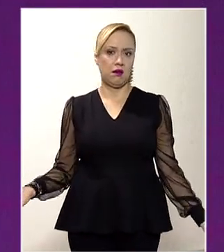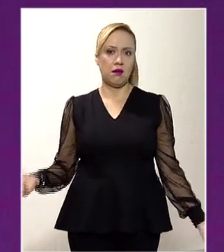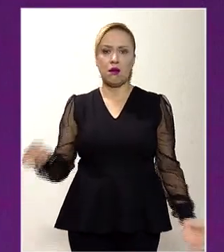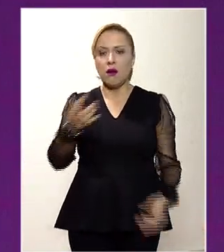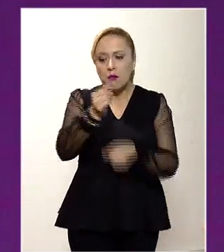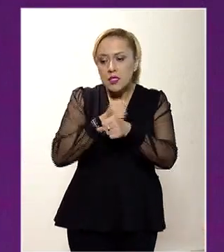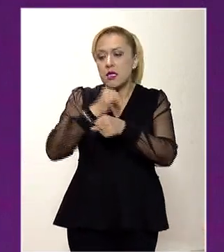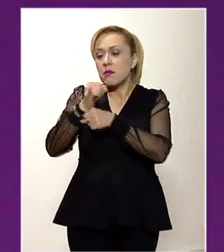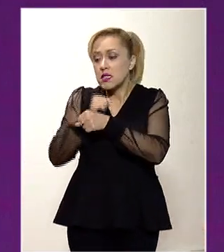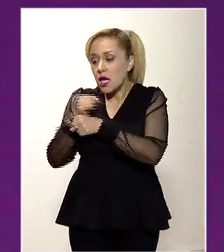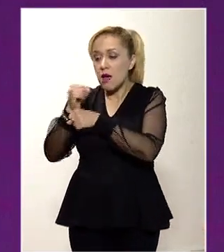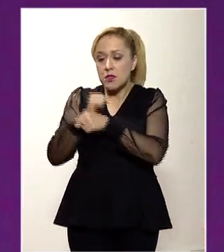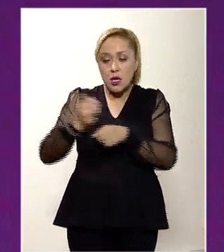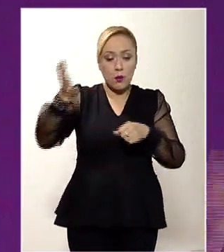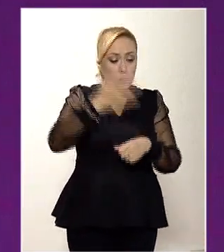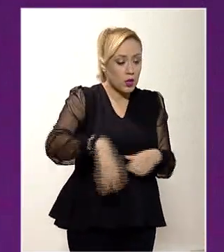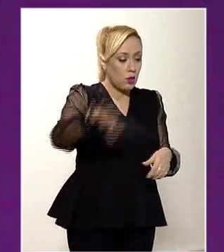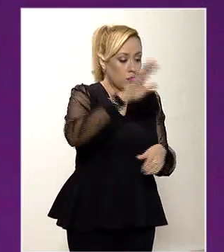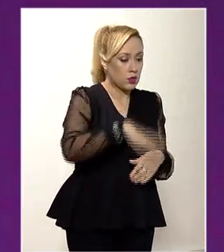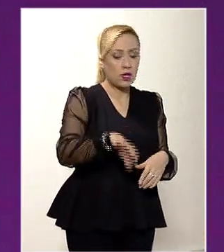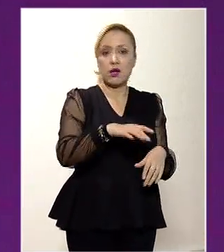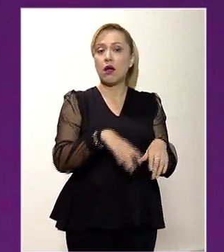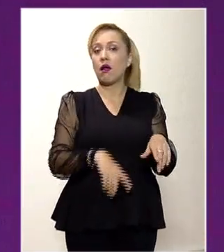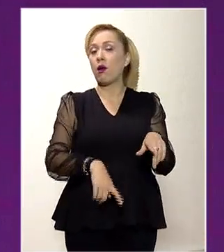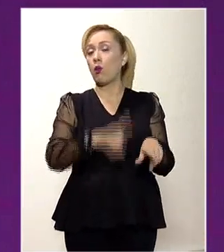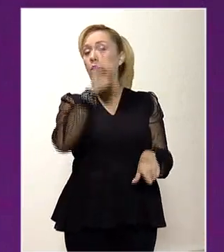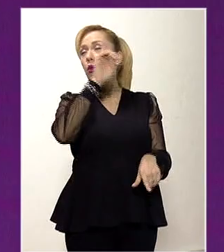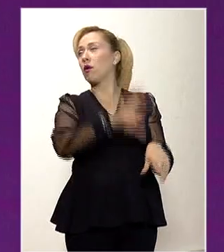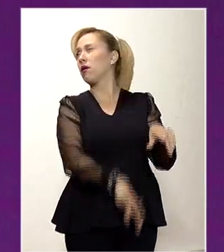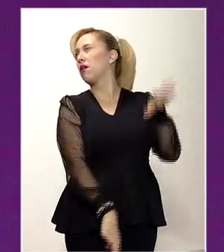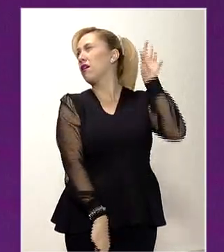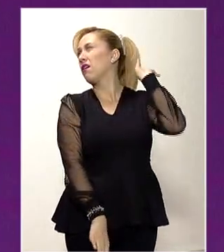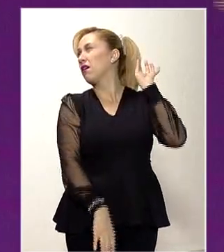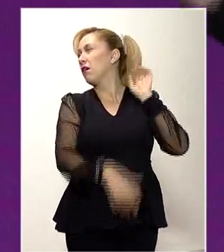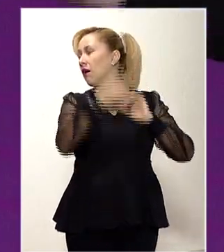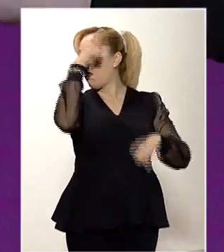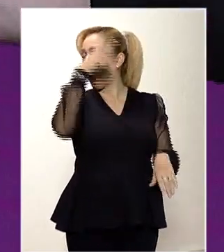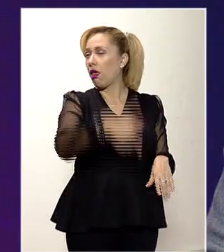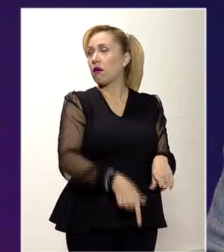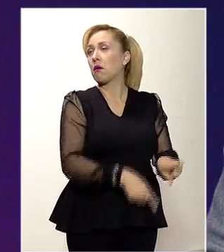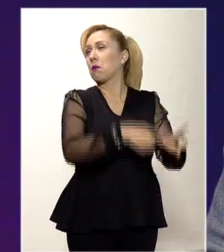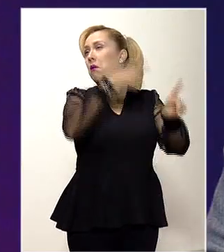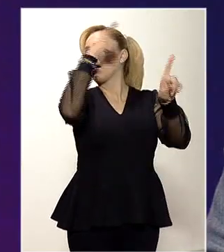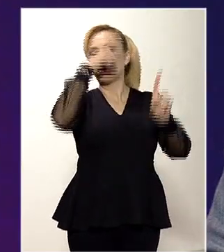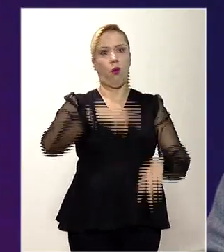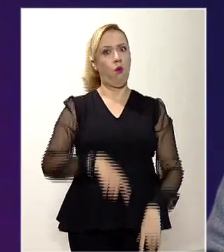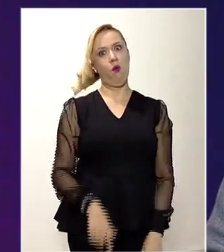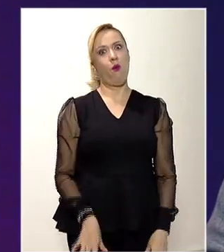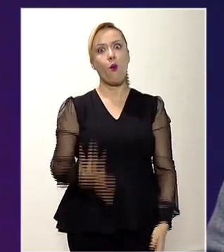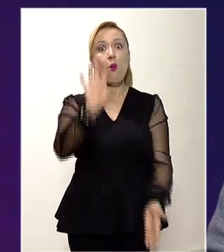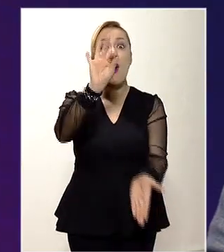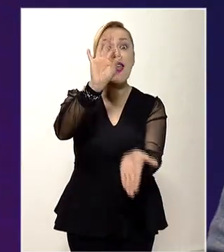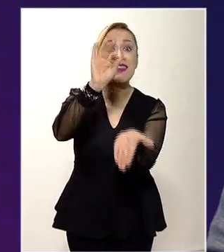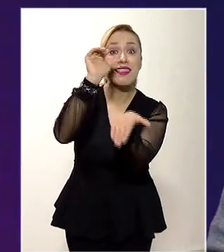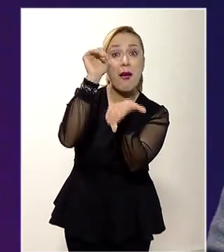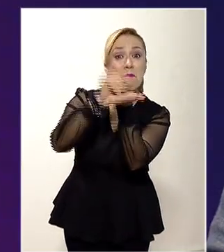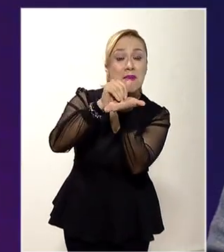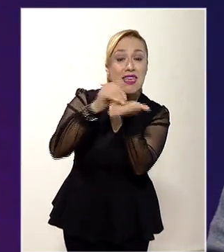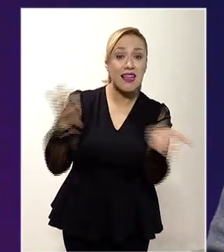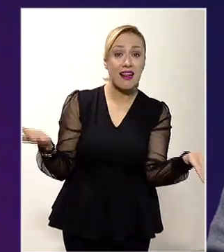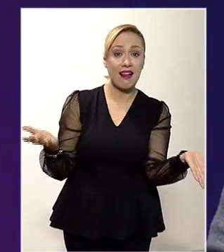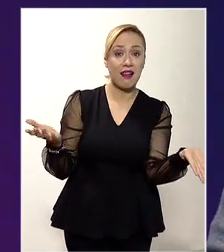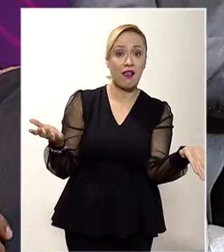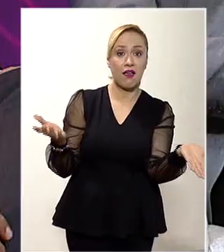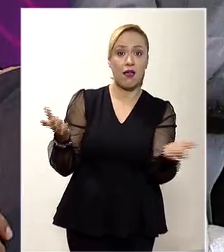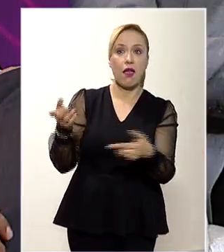investigación. La búsqueda, o sea, lo que hay que entender es que no son casos aislados. Ya que te llegaron a 40,000 casos, y esos son los reconocidos